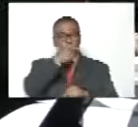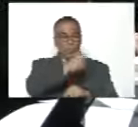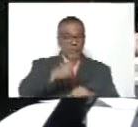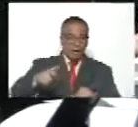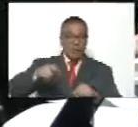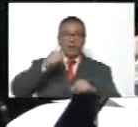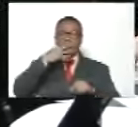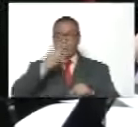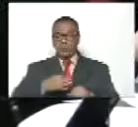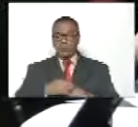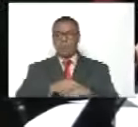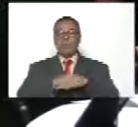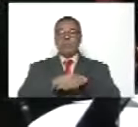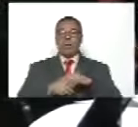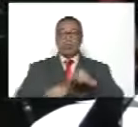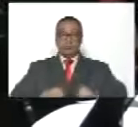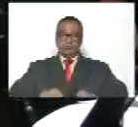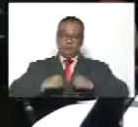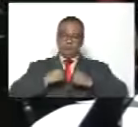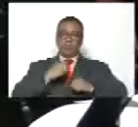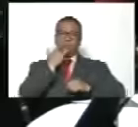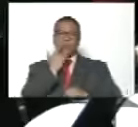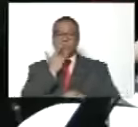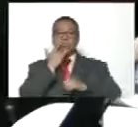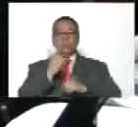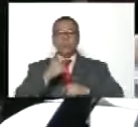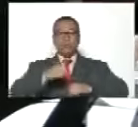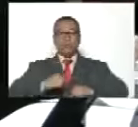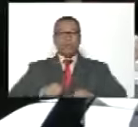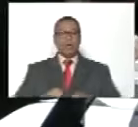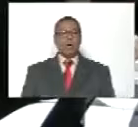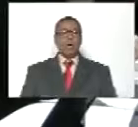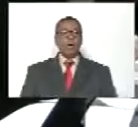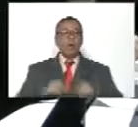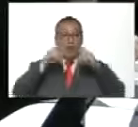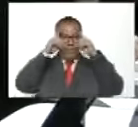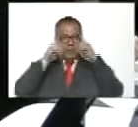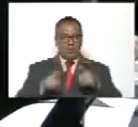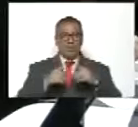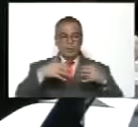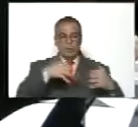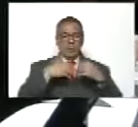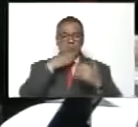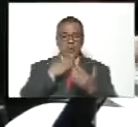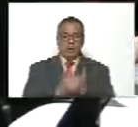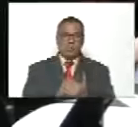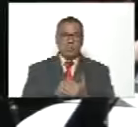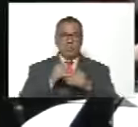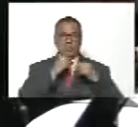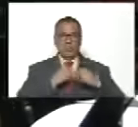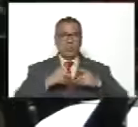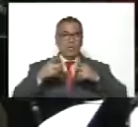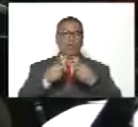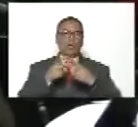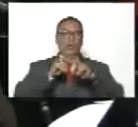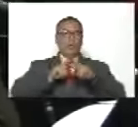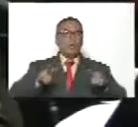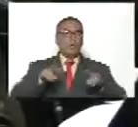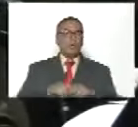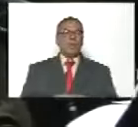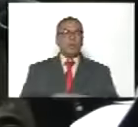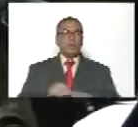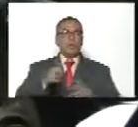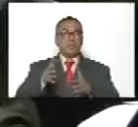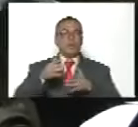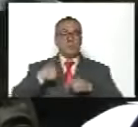su consistencia, por su valentía, por su coraje, por su decisión de lucha, gracias por su espíritu de paz y